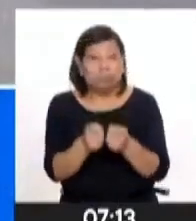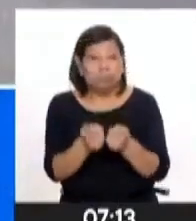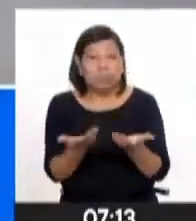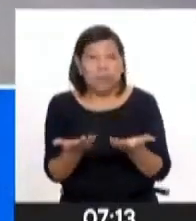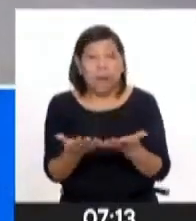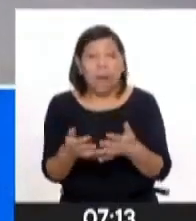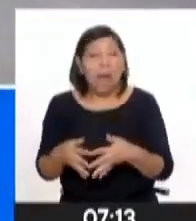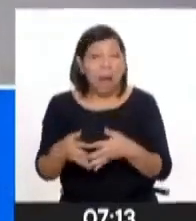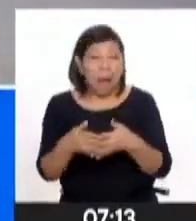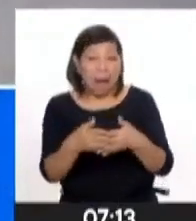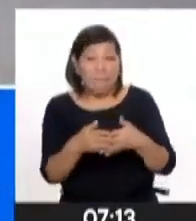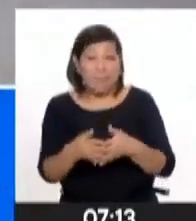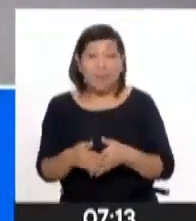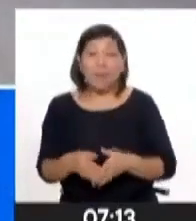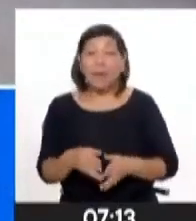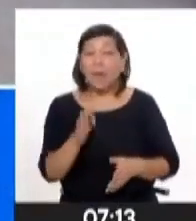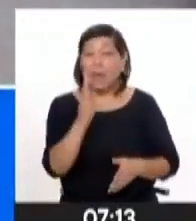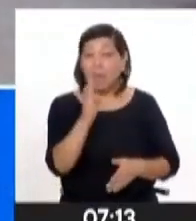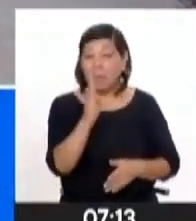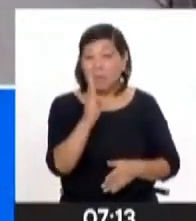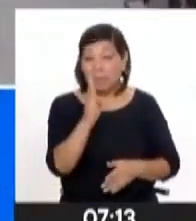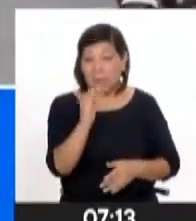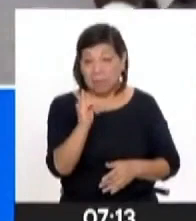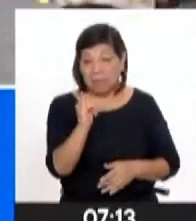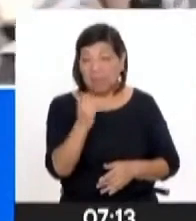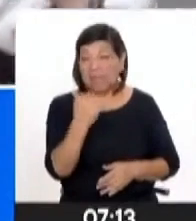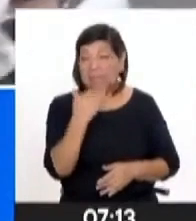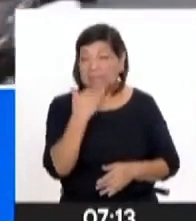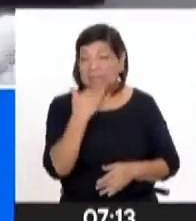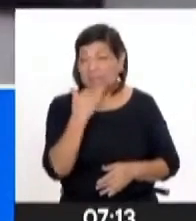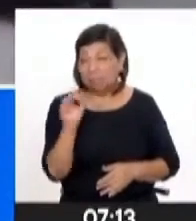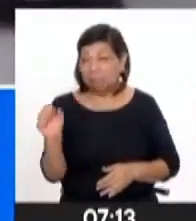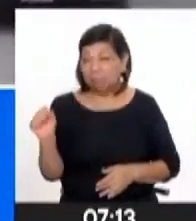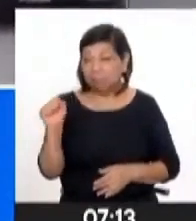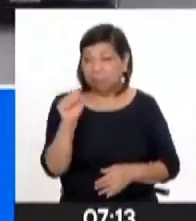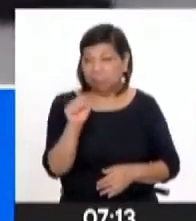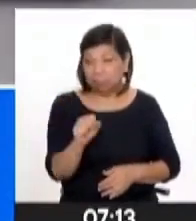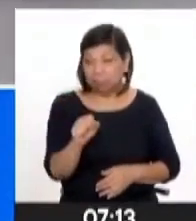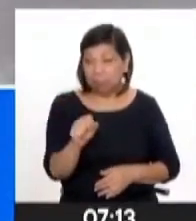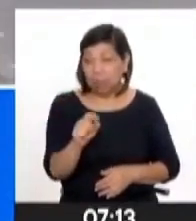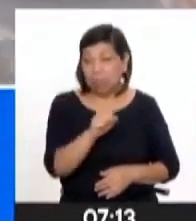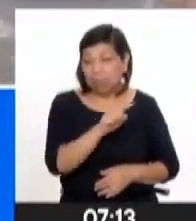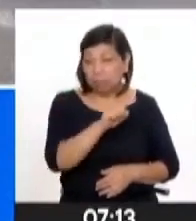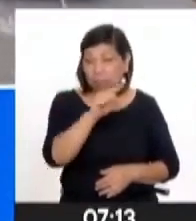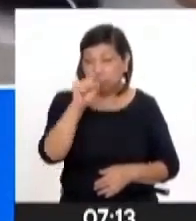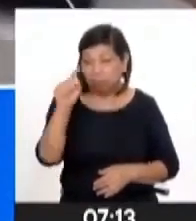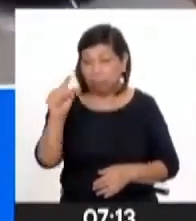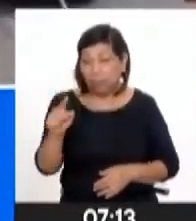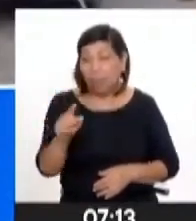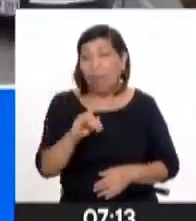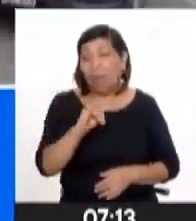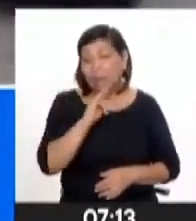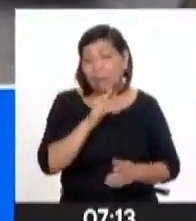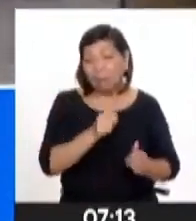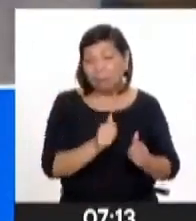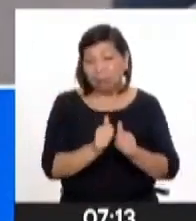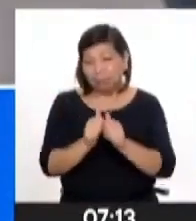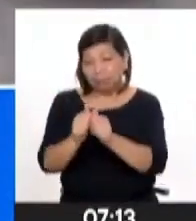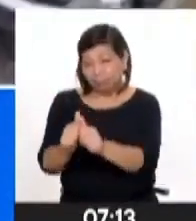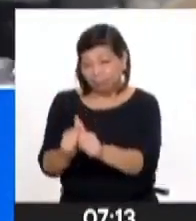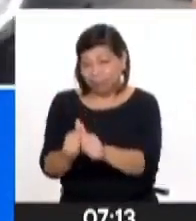Carlos López, jefe de la Oficina Central Nacional de Interpol, aseguró que el retorno de Joran Van der Sloot está totalmente